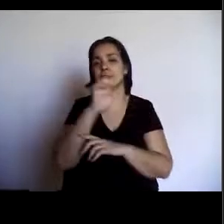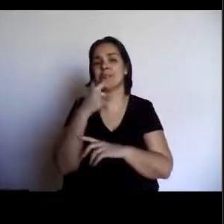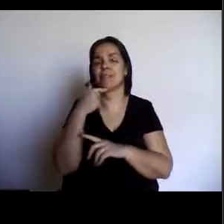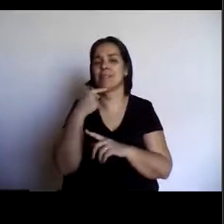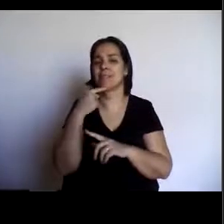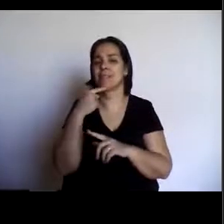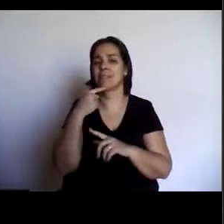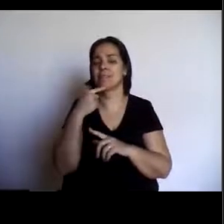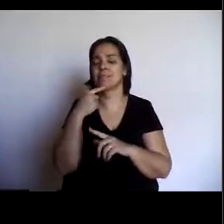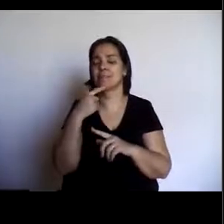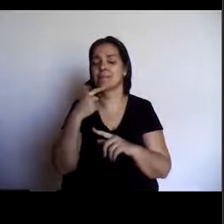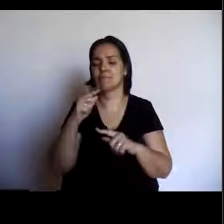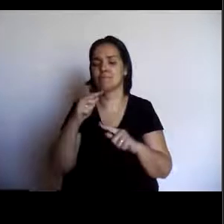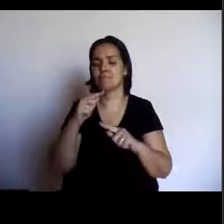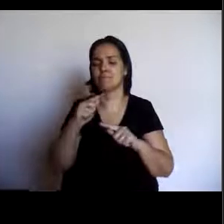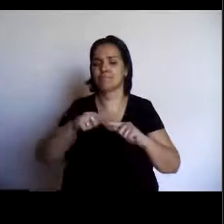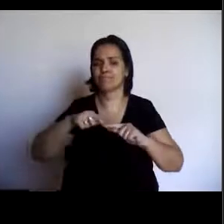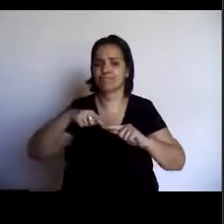del